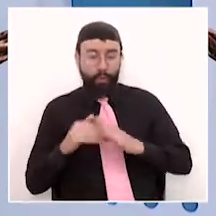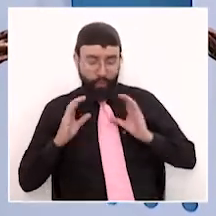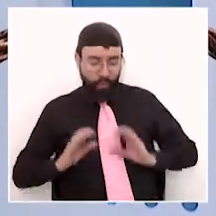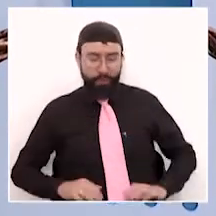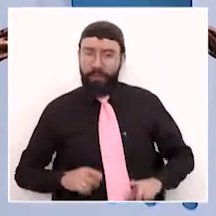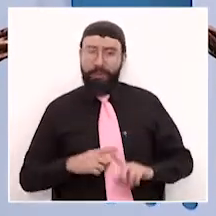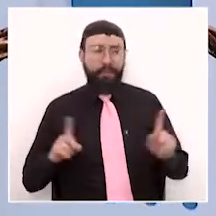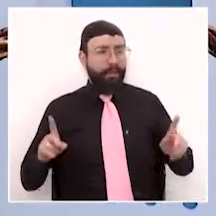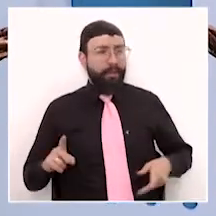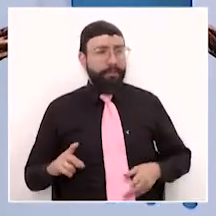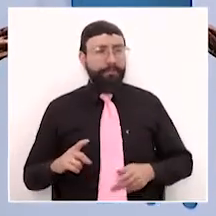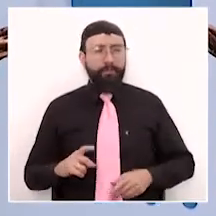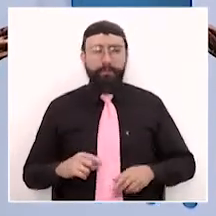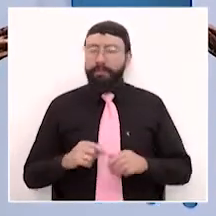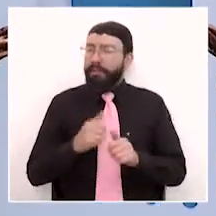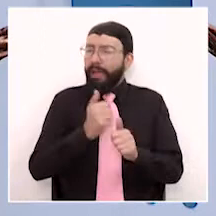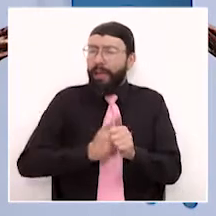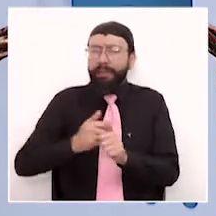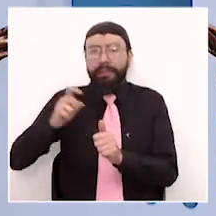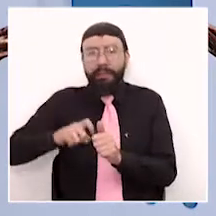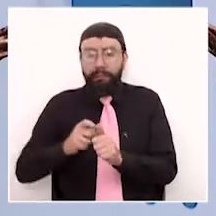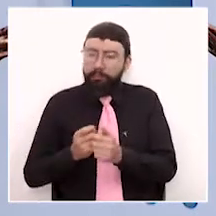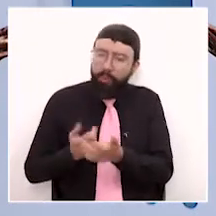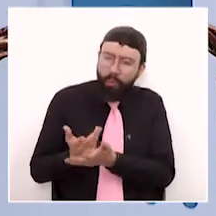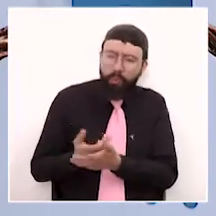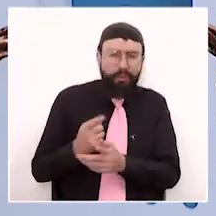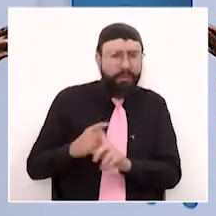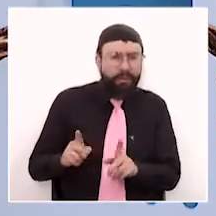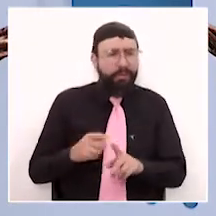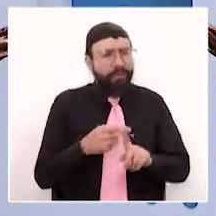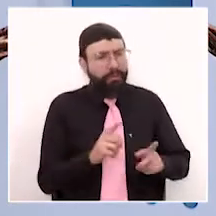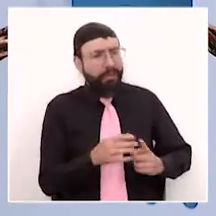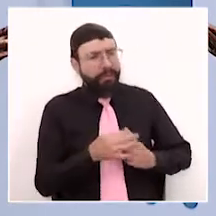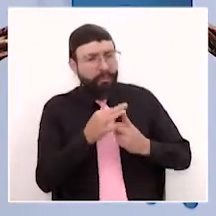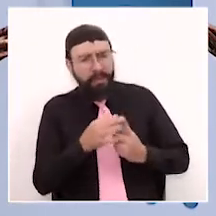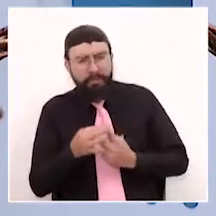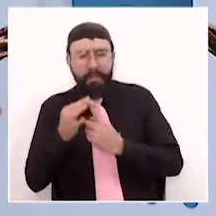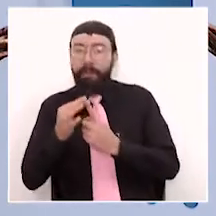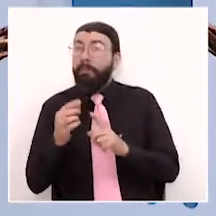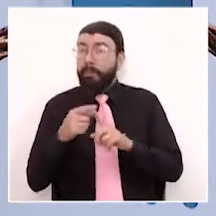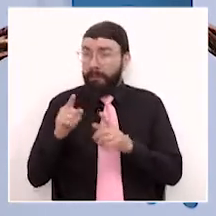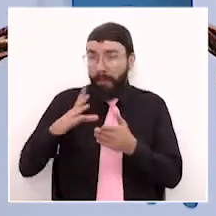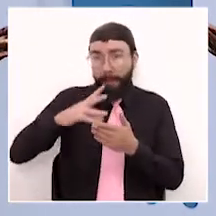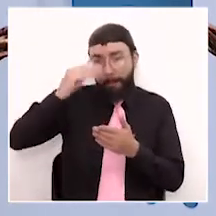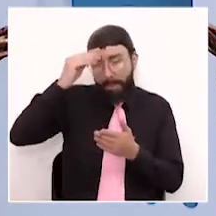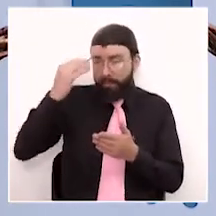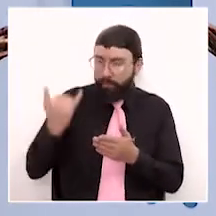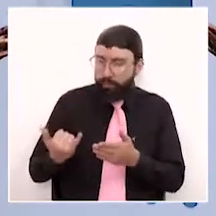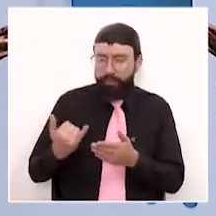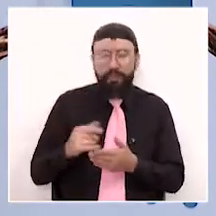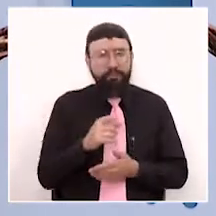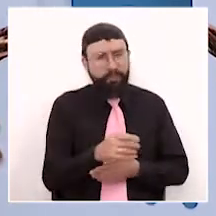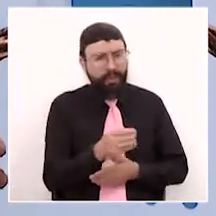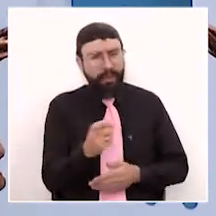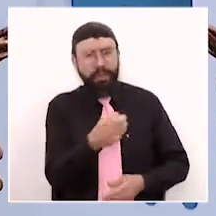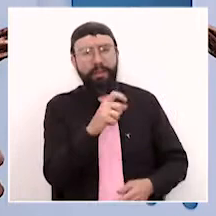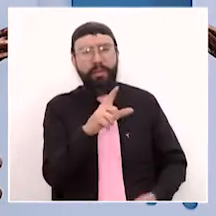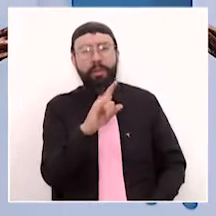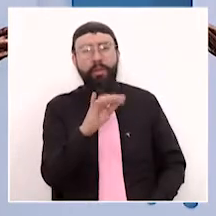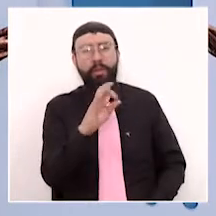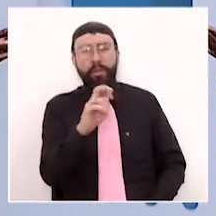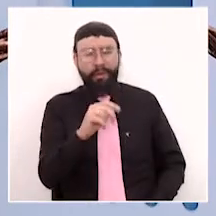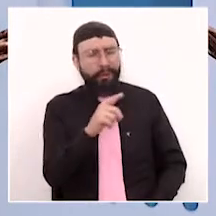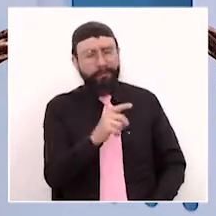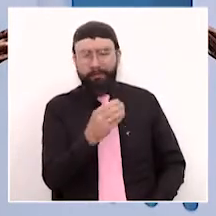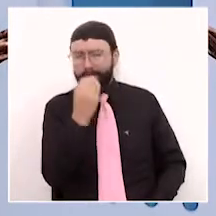cada uno necesita unas recomendaciones específicas, pero aprendimos mucho acerca de la intolerancia al gluten y de